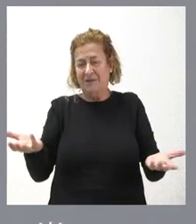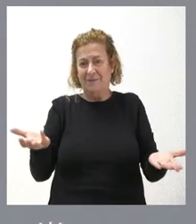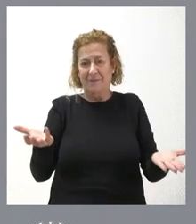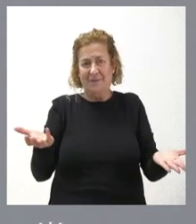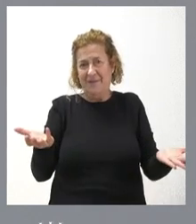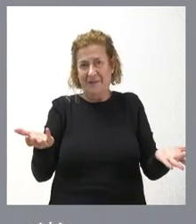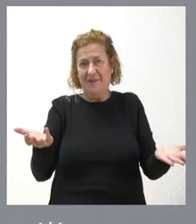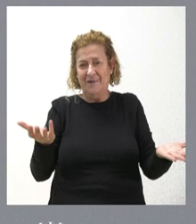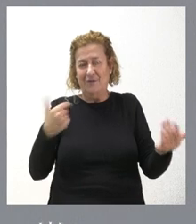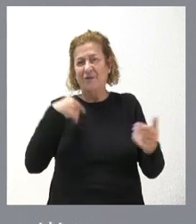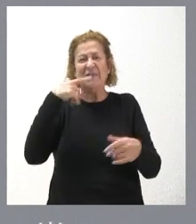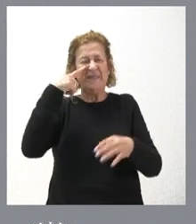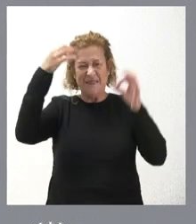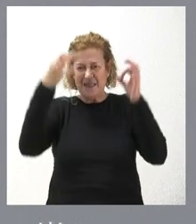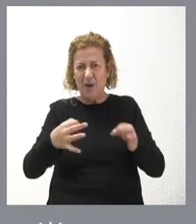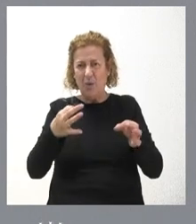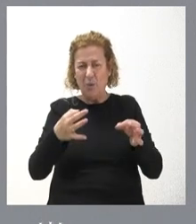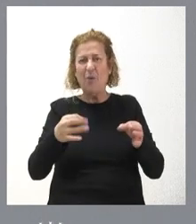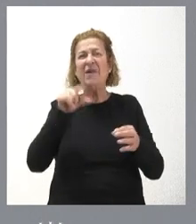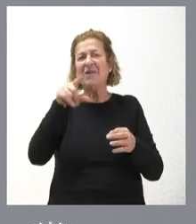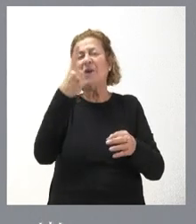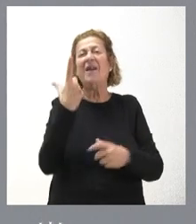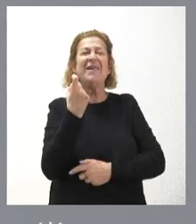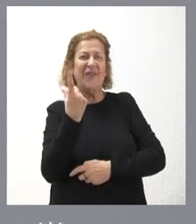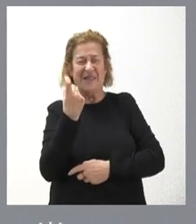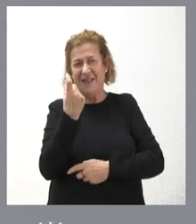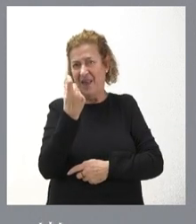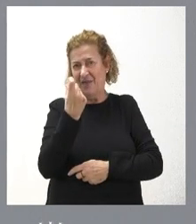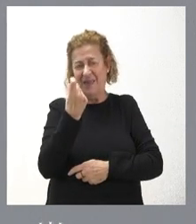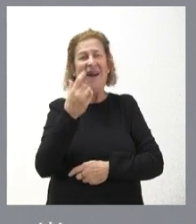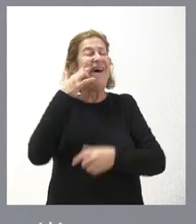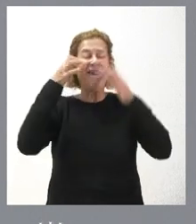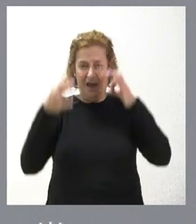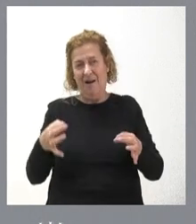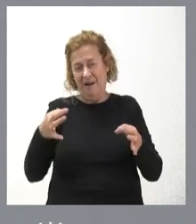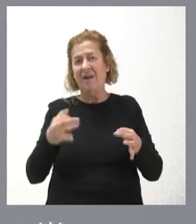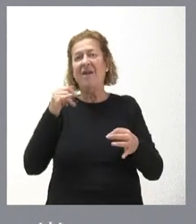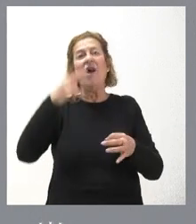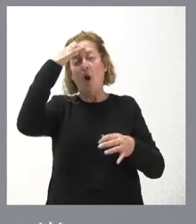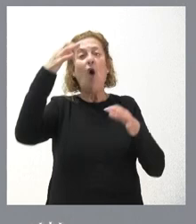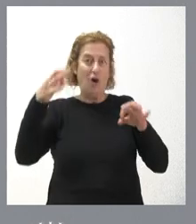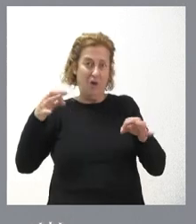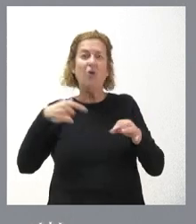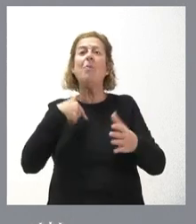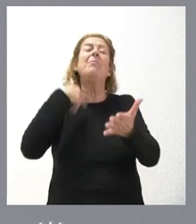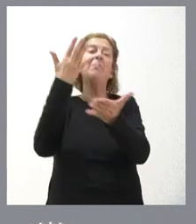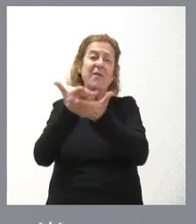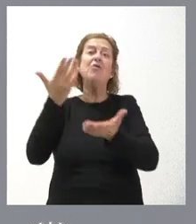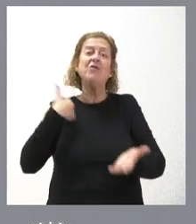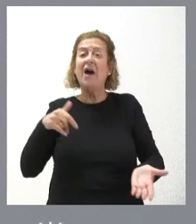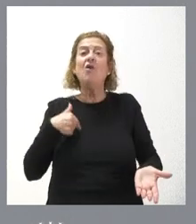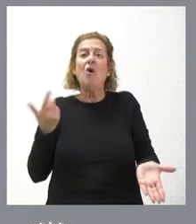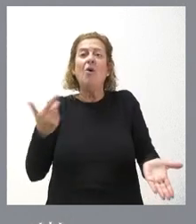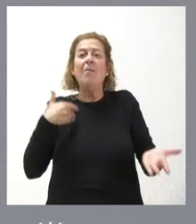seguro que esta es una necesidad real y que tiene lógica y lo hemos pedido nosotros no estamos pidiendo